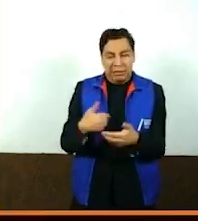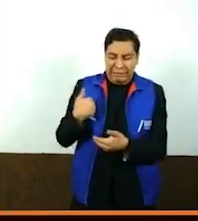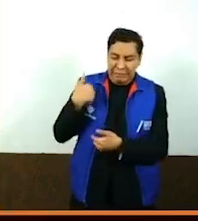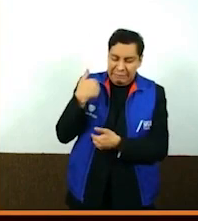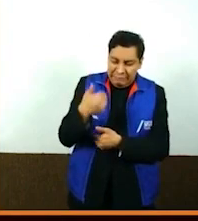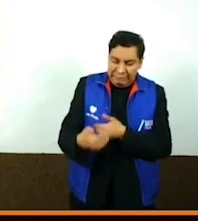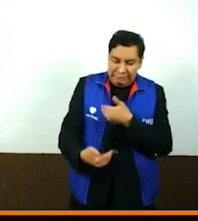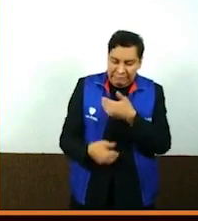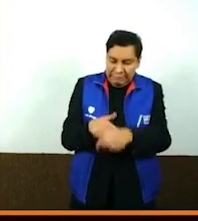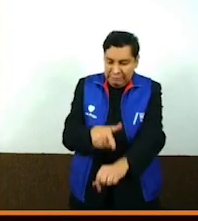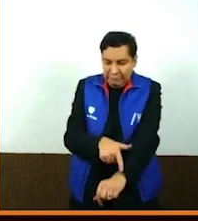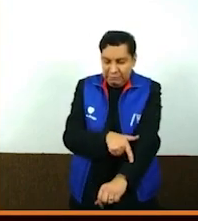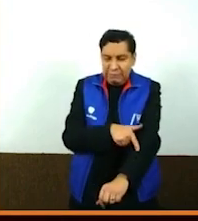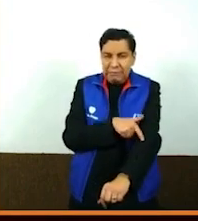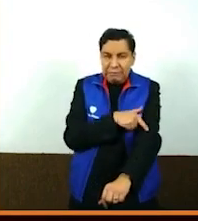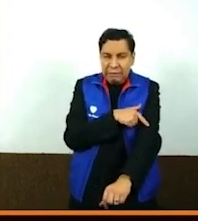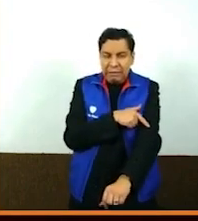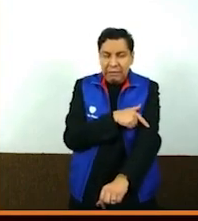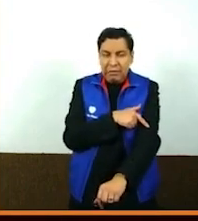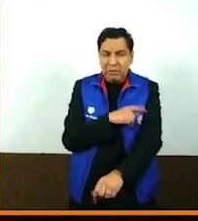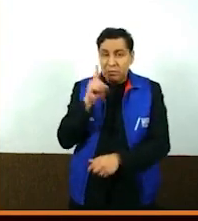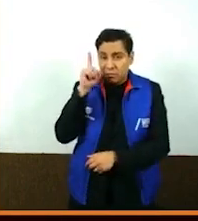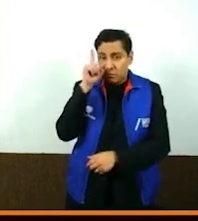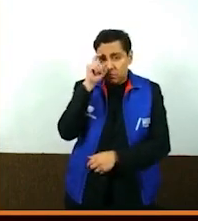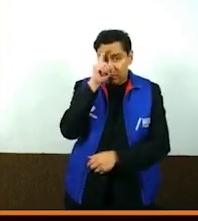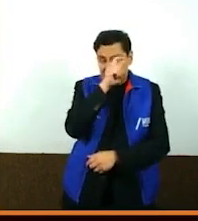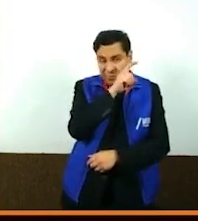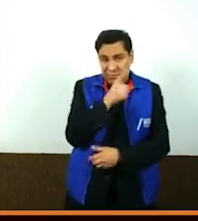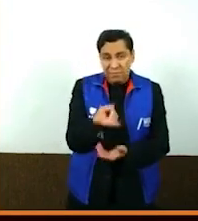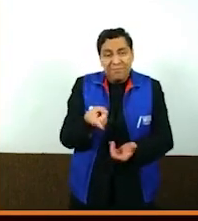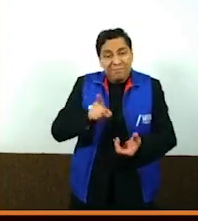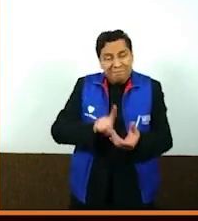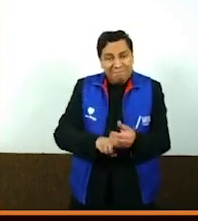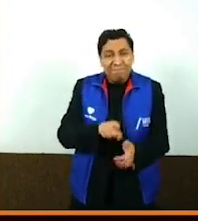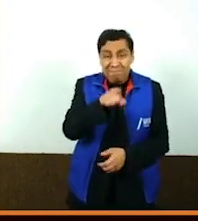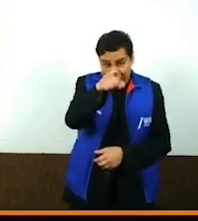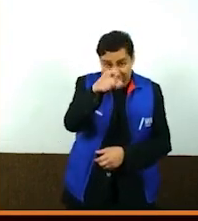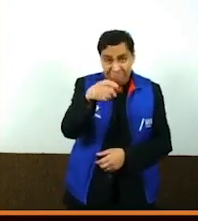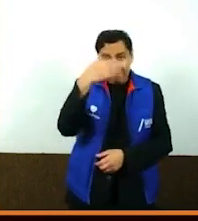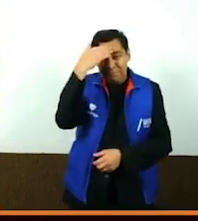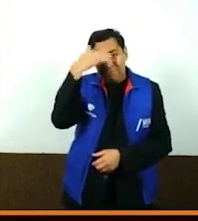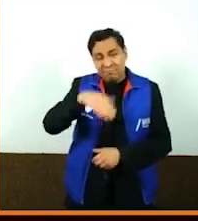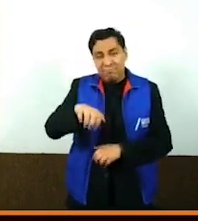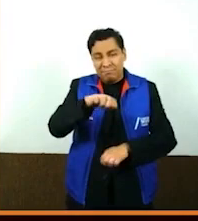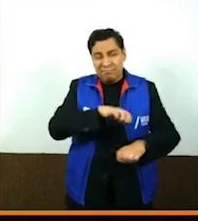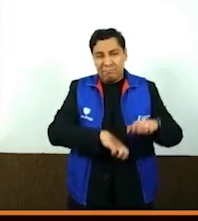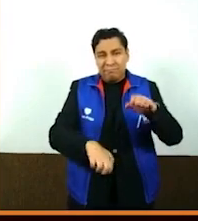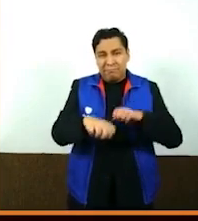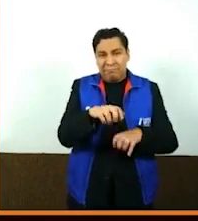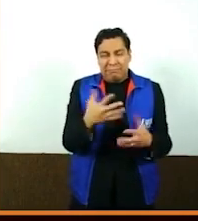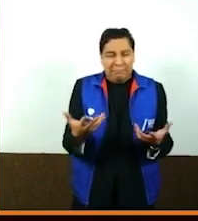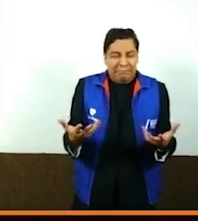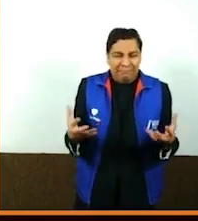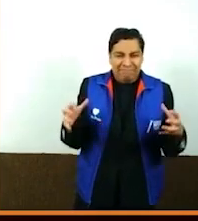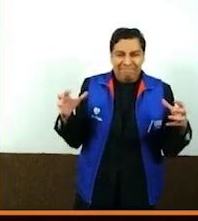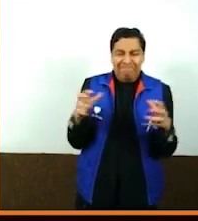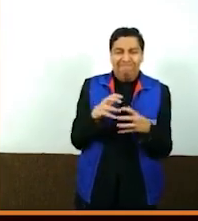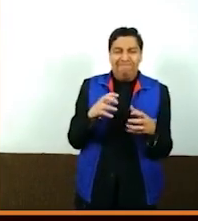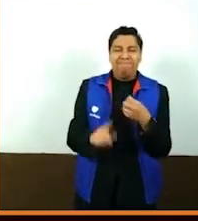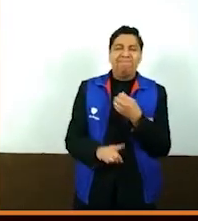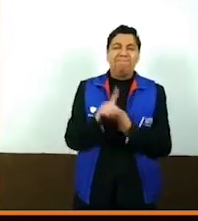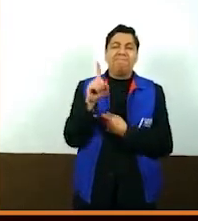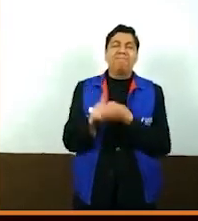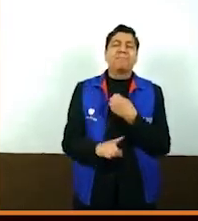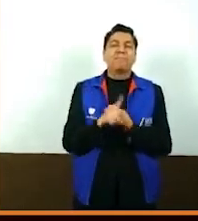procesos relevantes, han sido procesos que al interior de cada organización han producido un montón de cosas. Ayer escuchábamos en